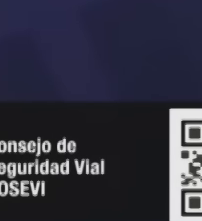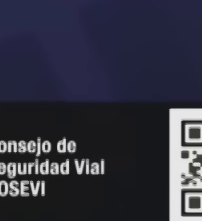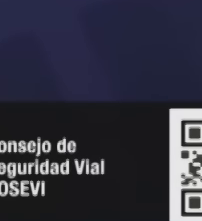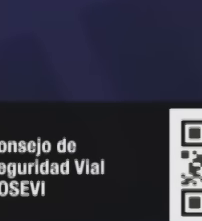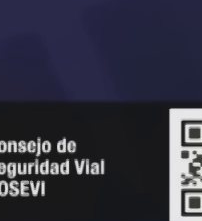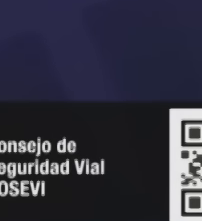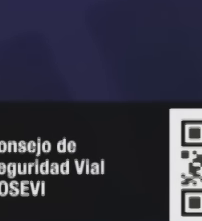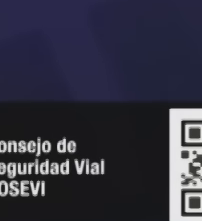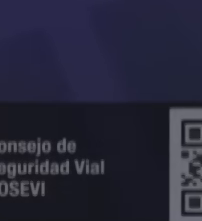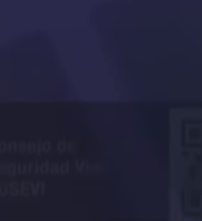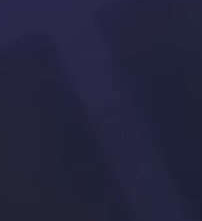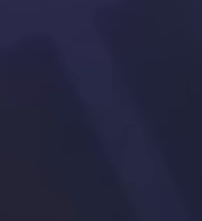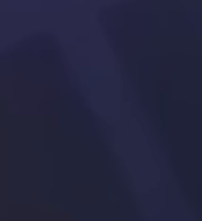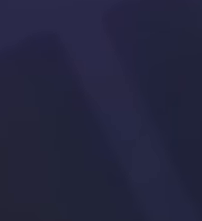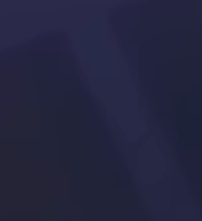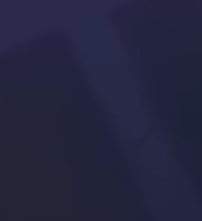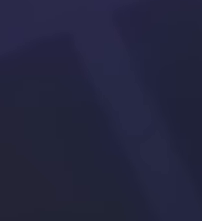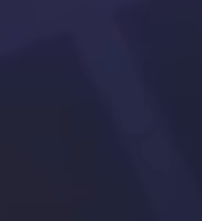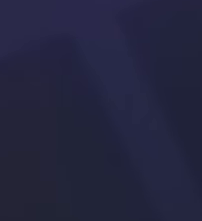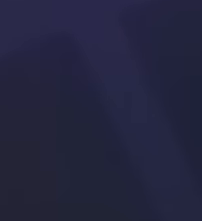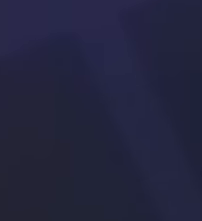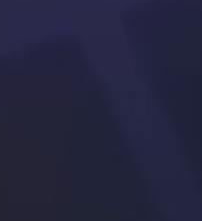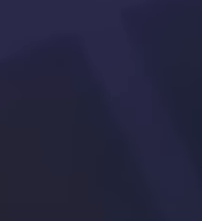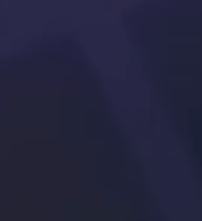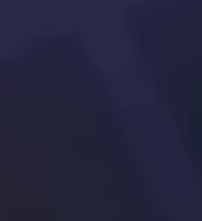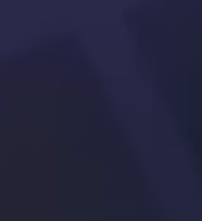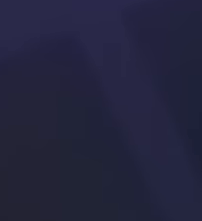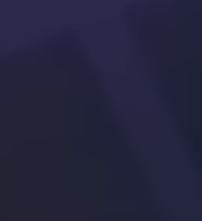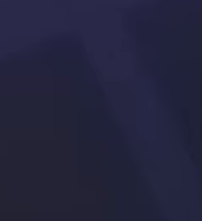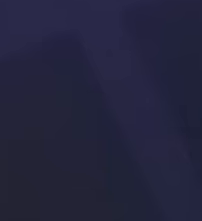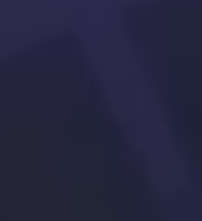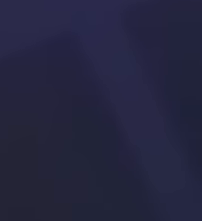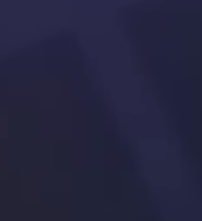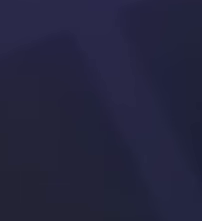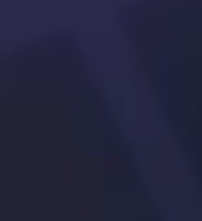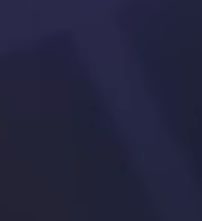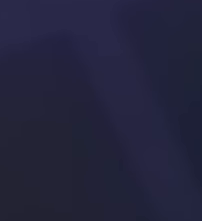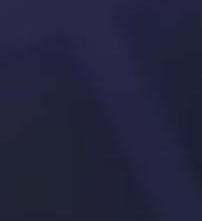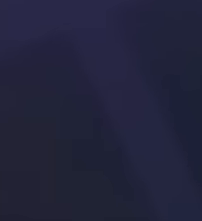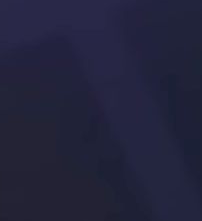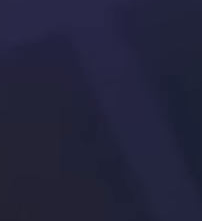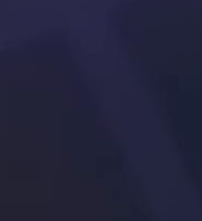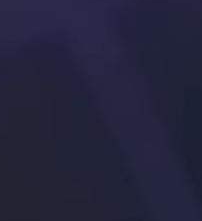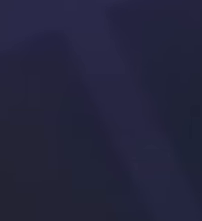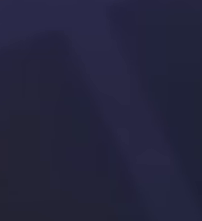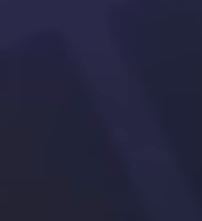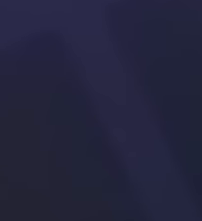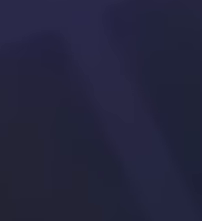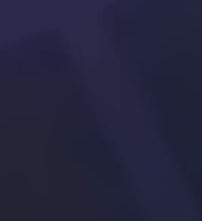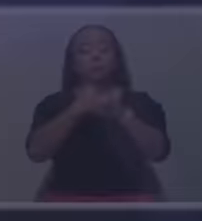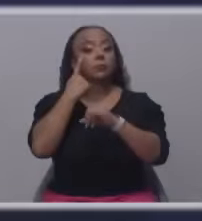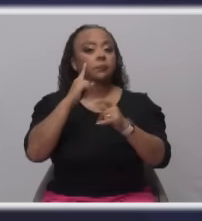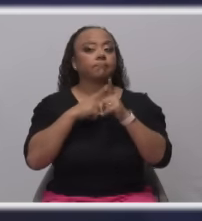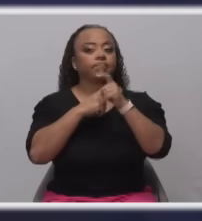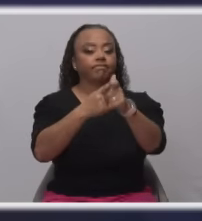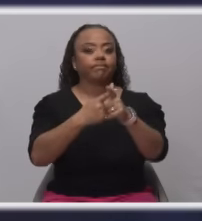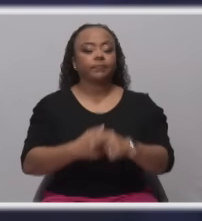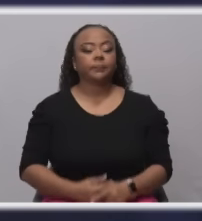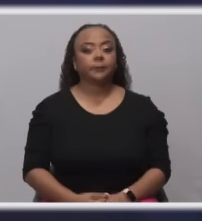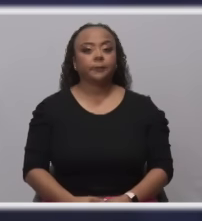queo la bala las federaciones internacionales entonces un evento que te también va a permitir mucho turismo internacional para